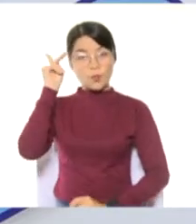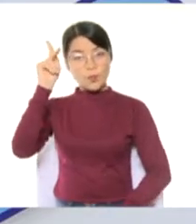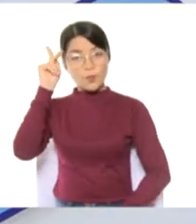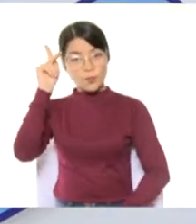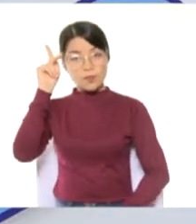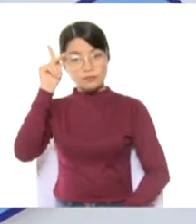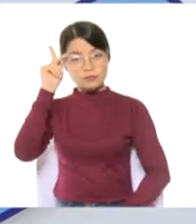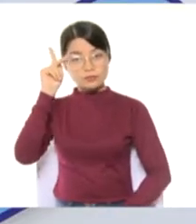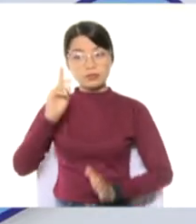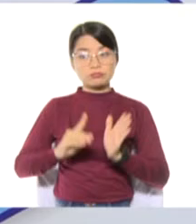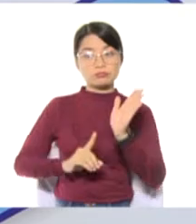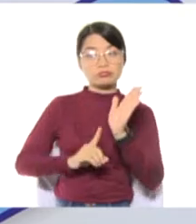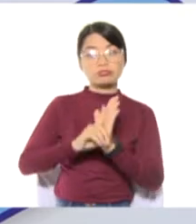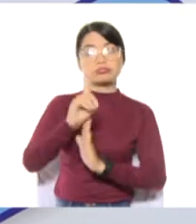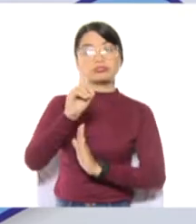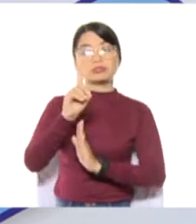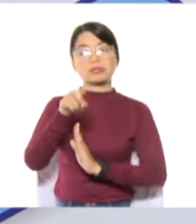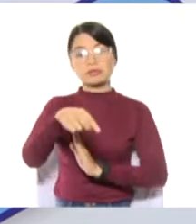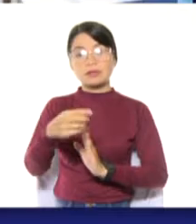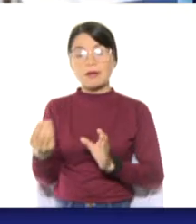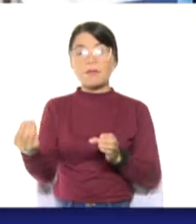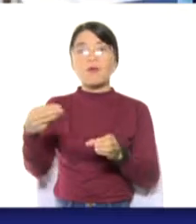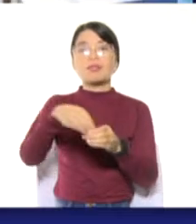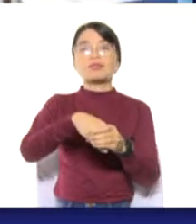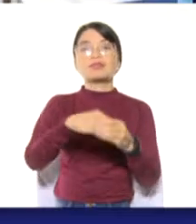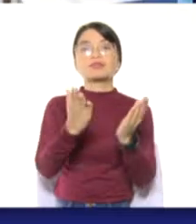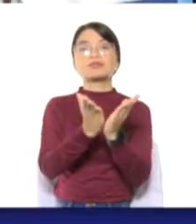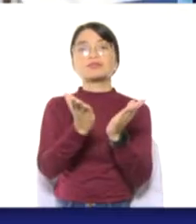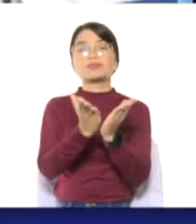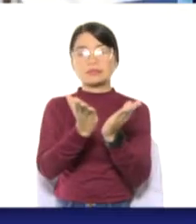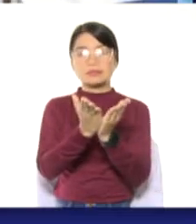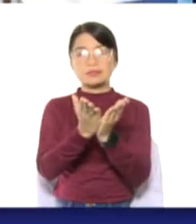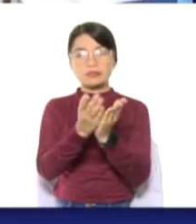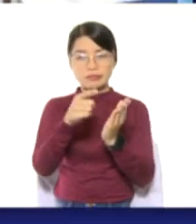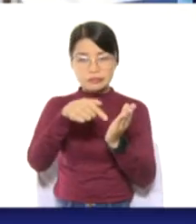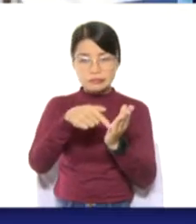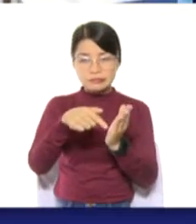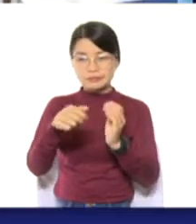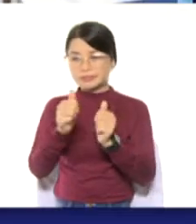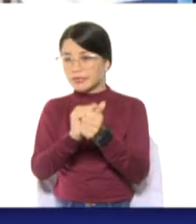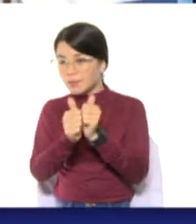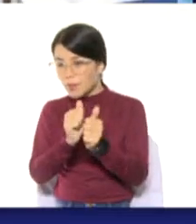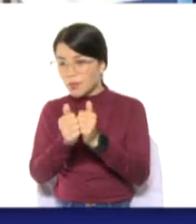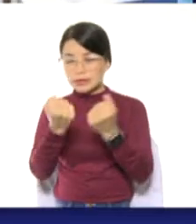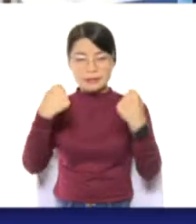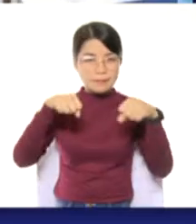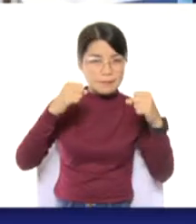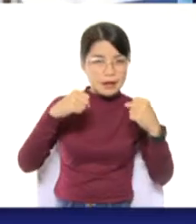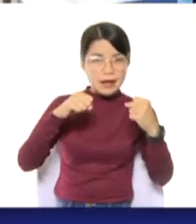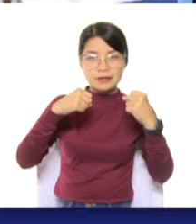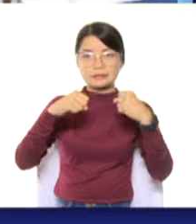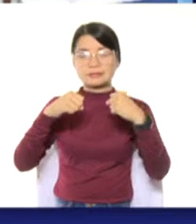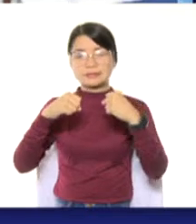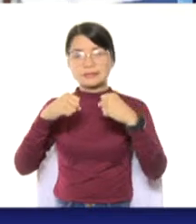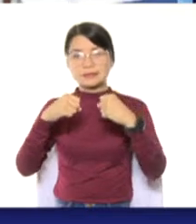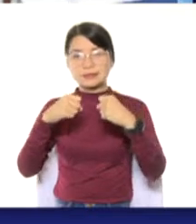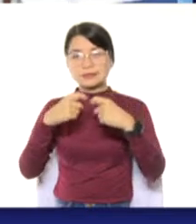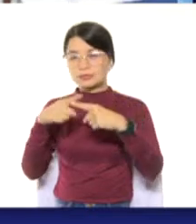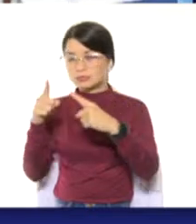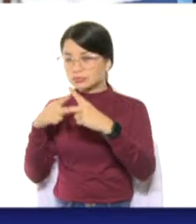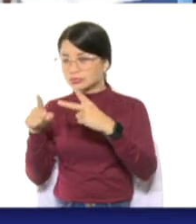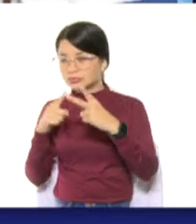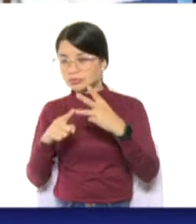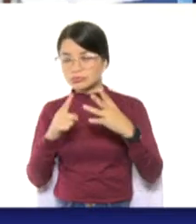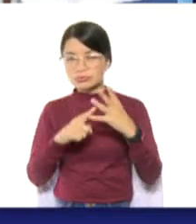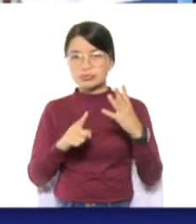dentro de las instituciones educativas. Aquel deporte cuyo objetivo principal es el desarrollo armónico